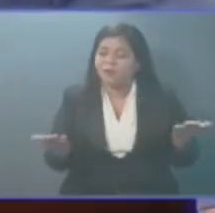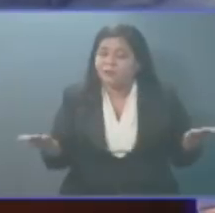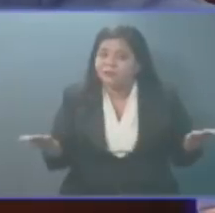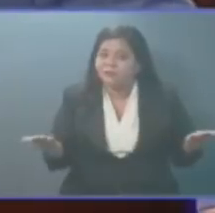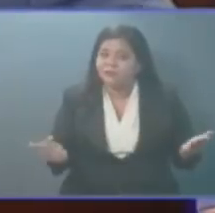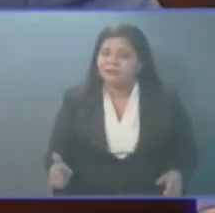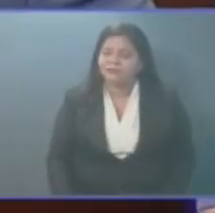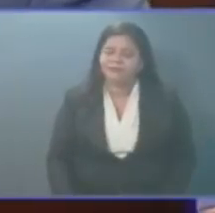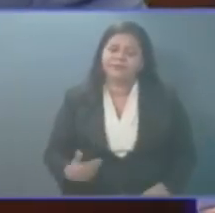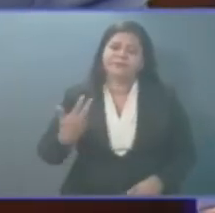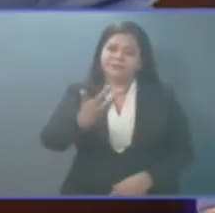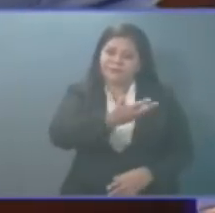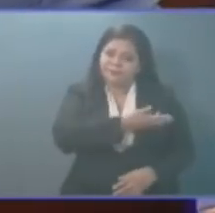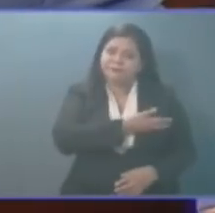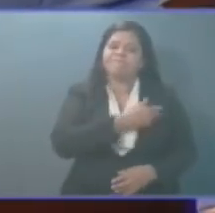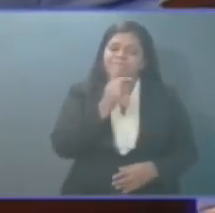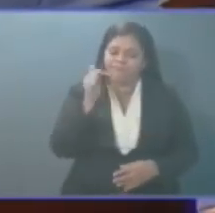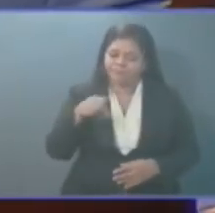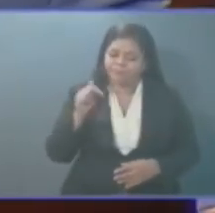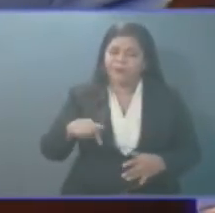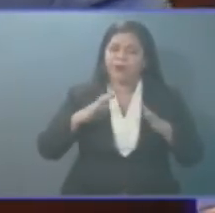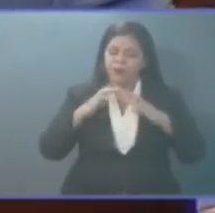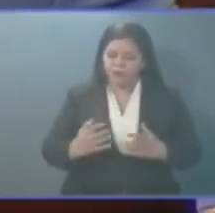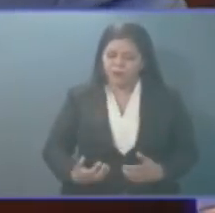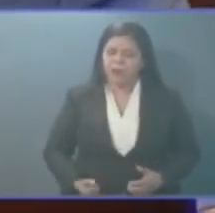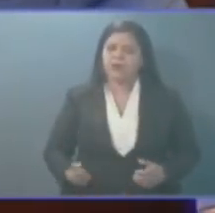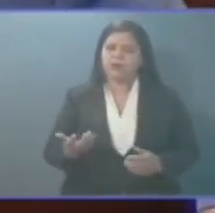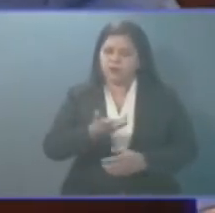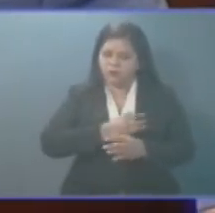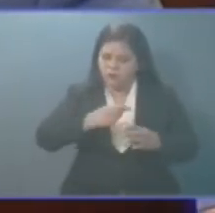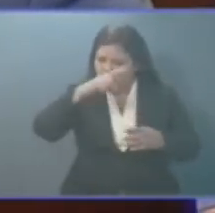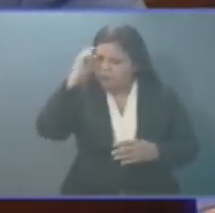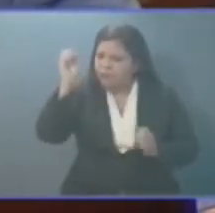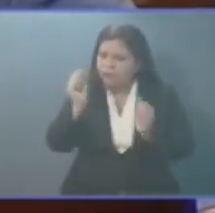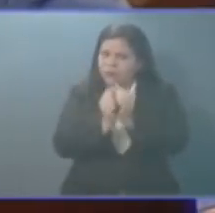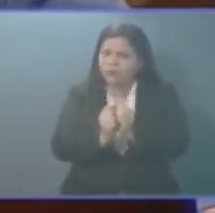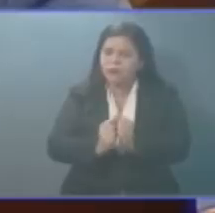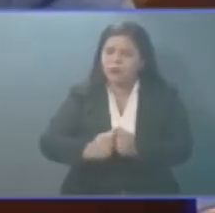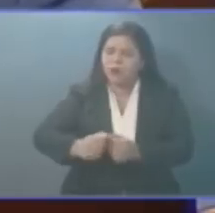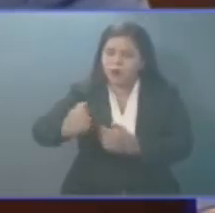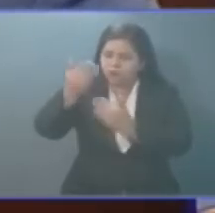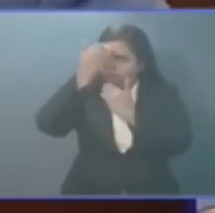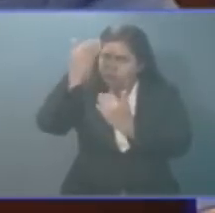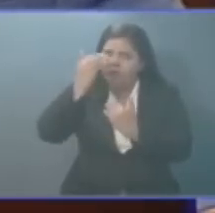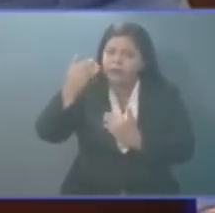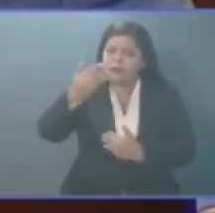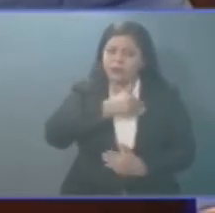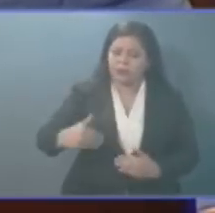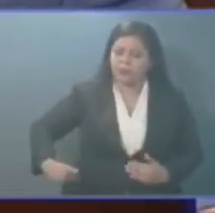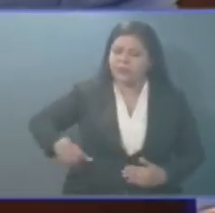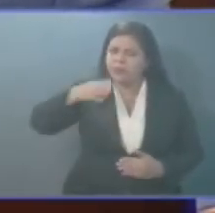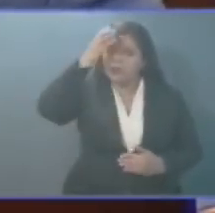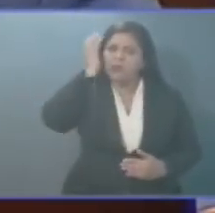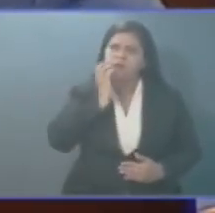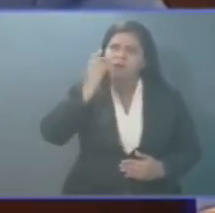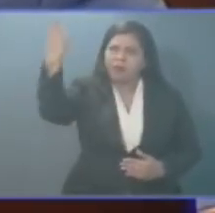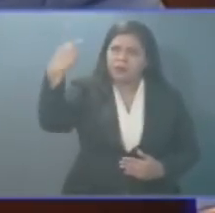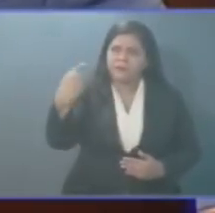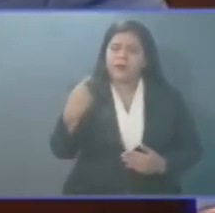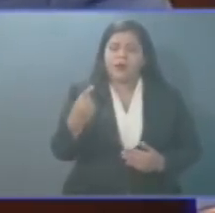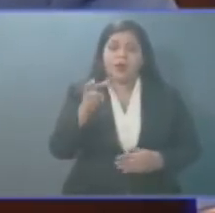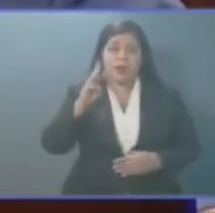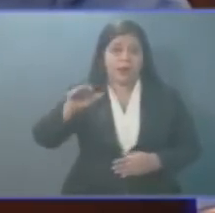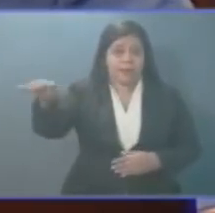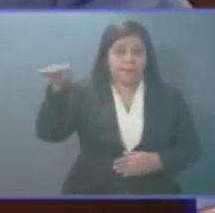Nosotros, como parte de un gabinete articulado por instrucciones de nuestro presidente Nayib Bukele, desde el mes de marzo,